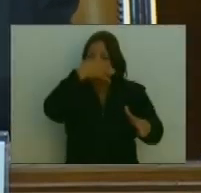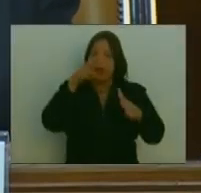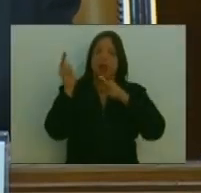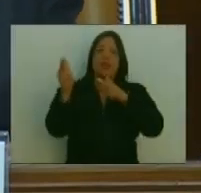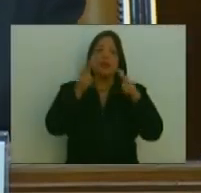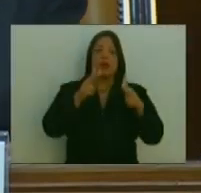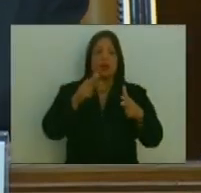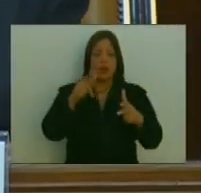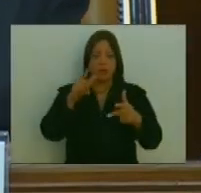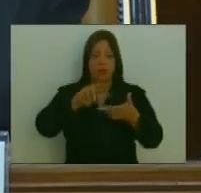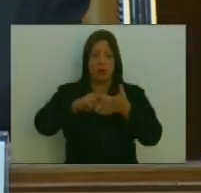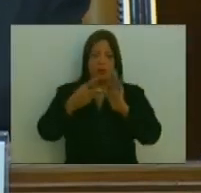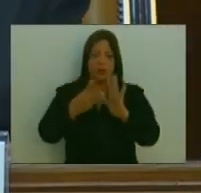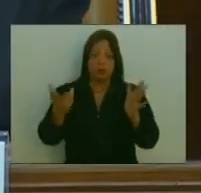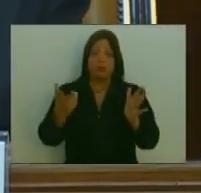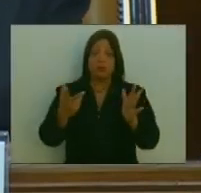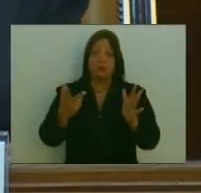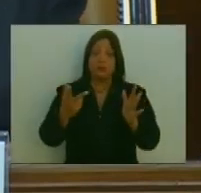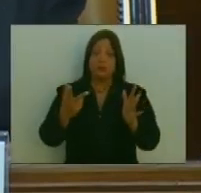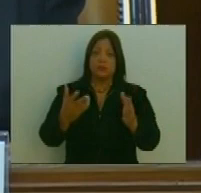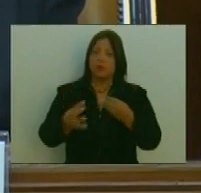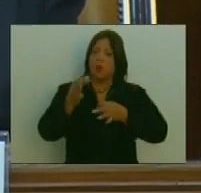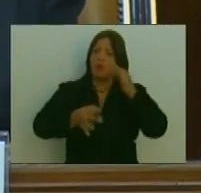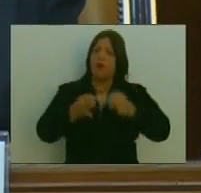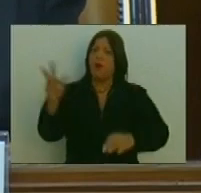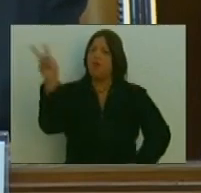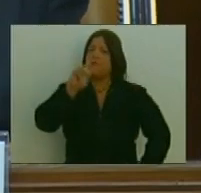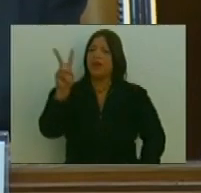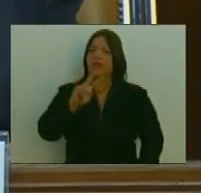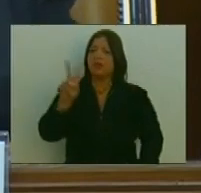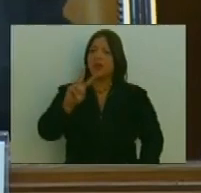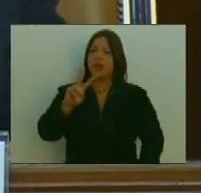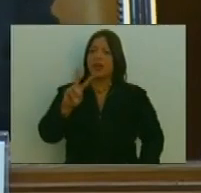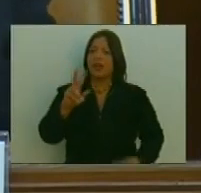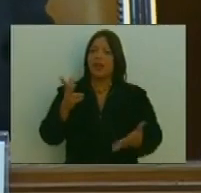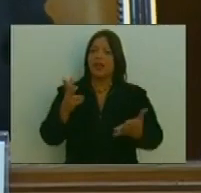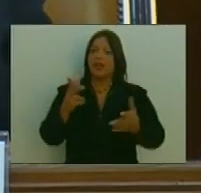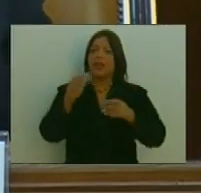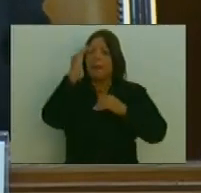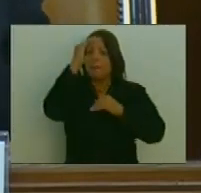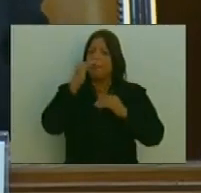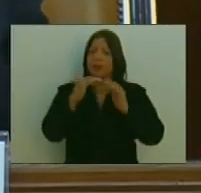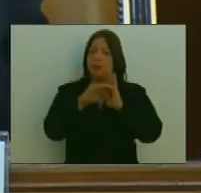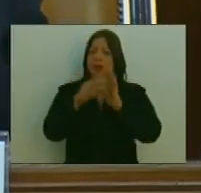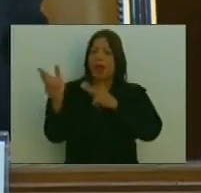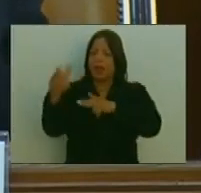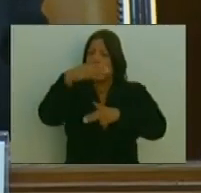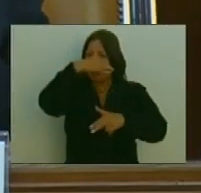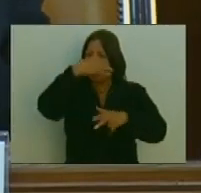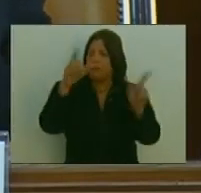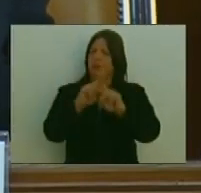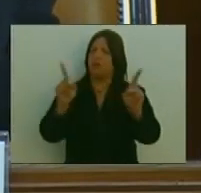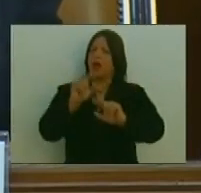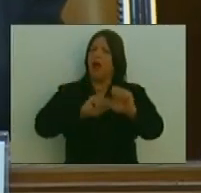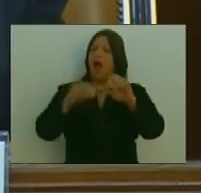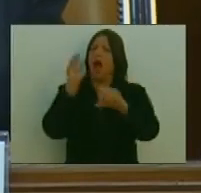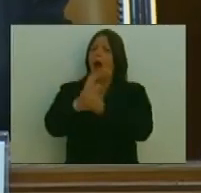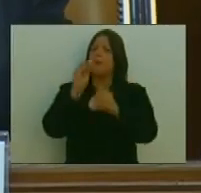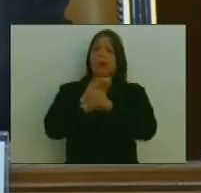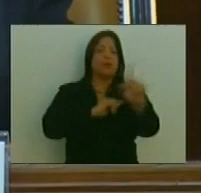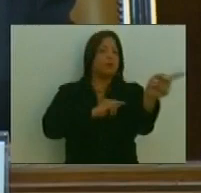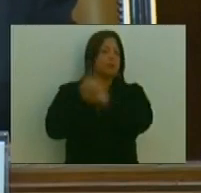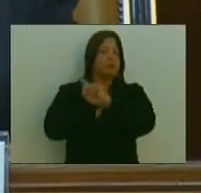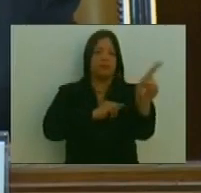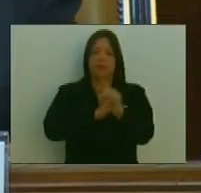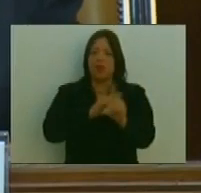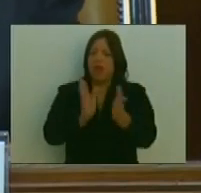un doble rasero, porque no es justamente Venezuela quien financia a los principales grupos terroristas que hay en el mundo. No es Venezuela quien